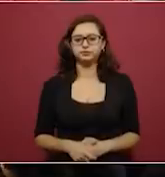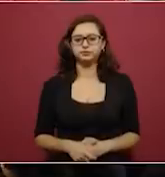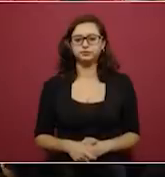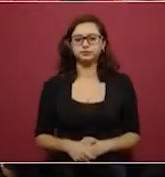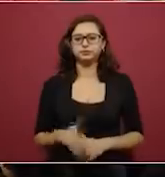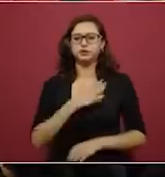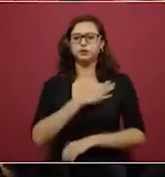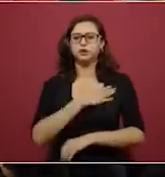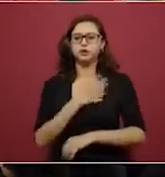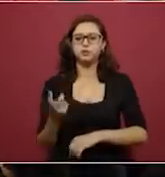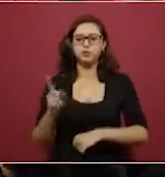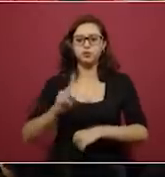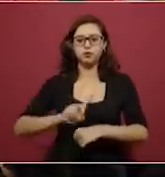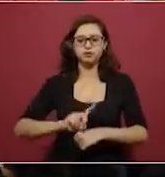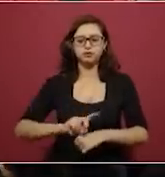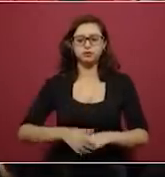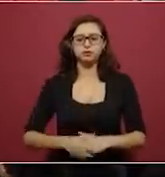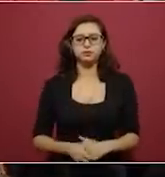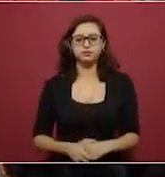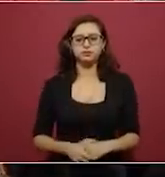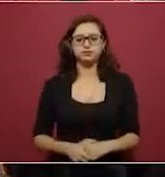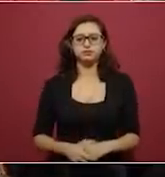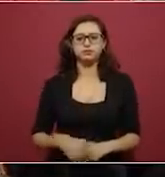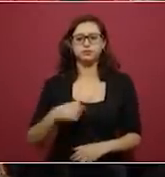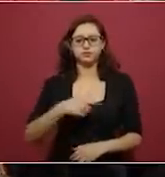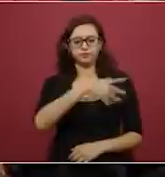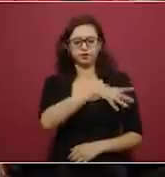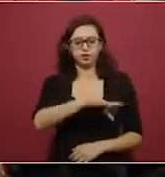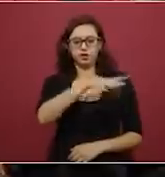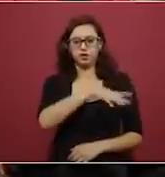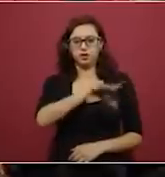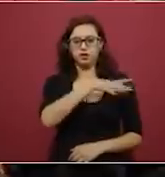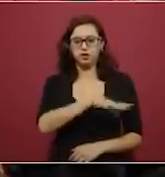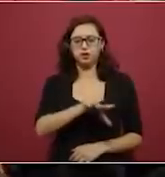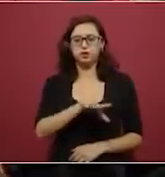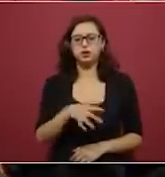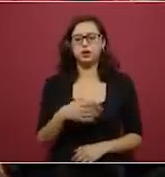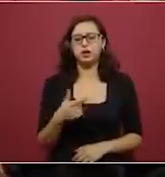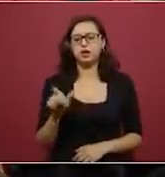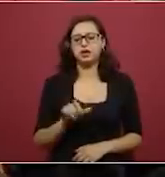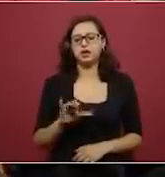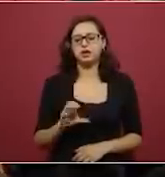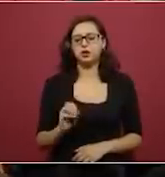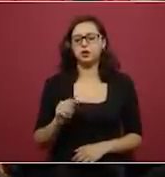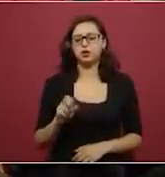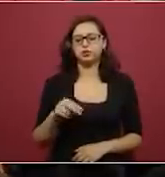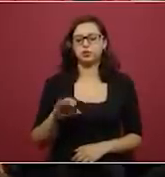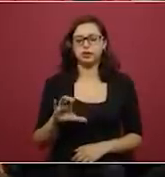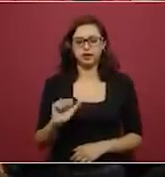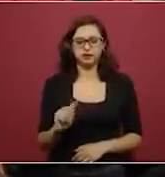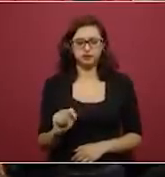muy buenos días soy el general de brigada diplomado mayor y co tenga ideas o logo a núñez